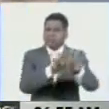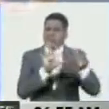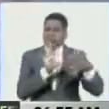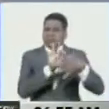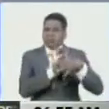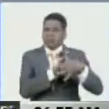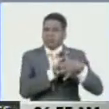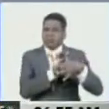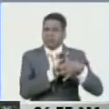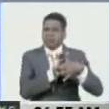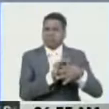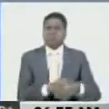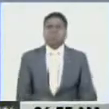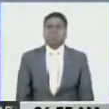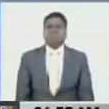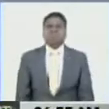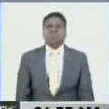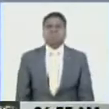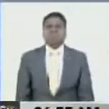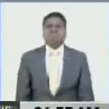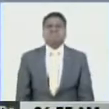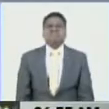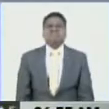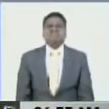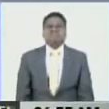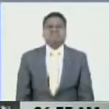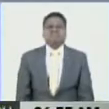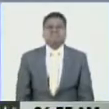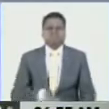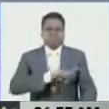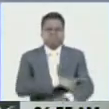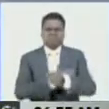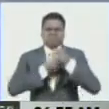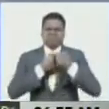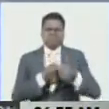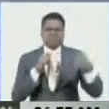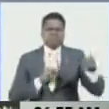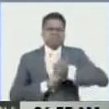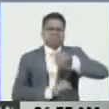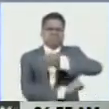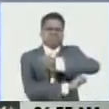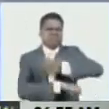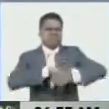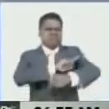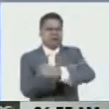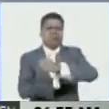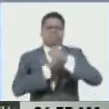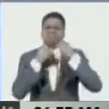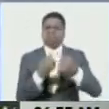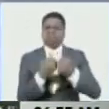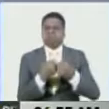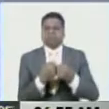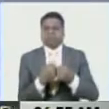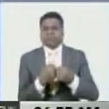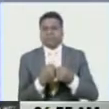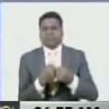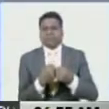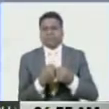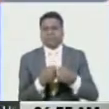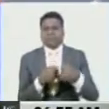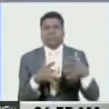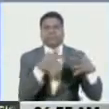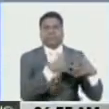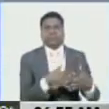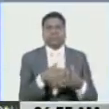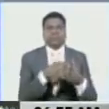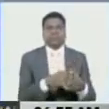también de la articulación de las fuerzas populares. Esa solidaridad nos ayuda muchísimo y se convierte en una fuerza que también se opone al imperialismo. Quería dar